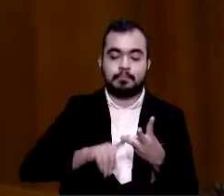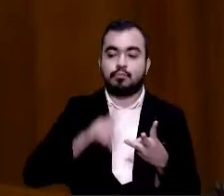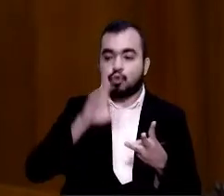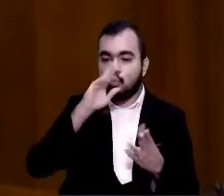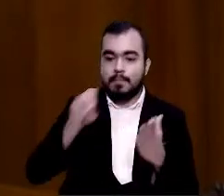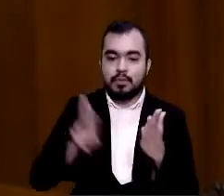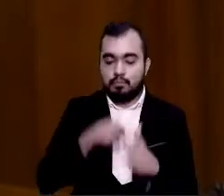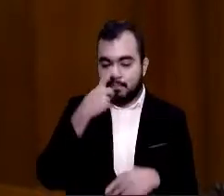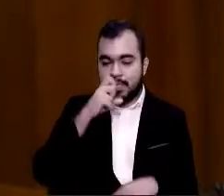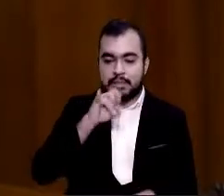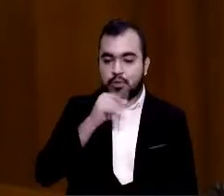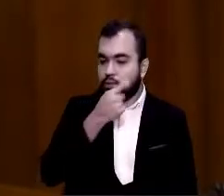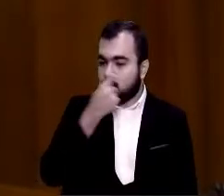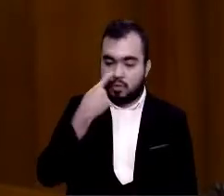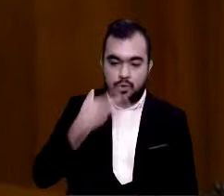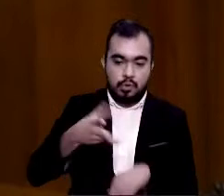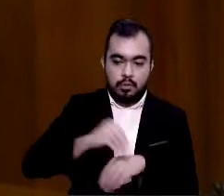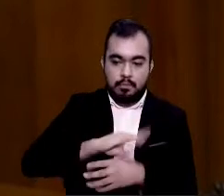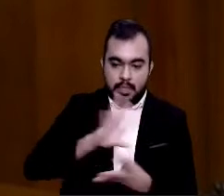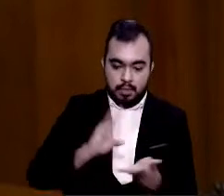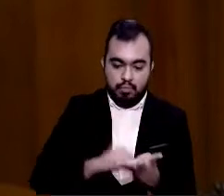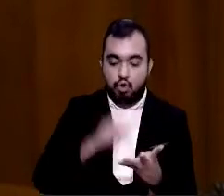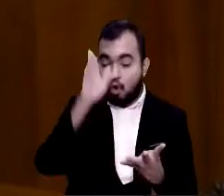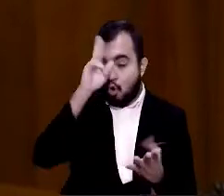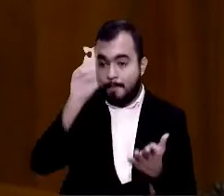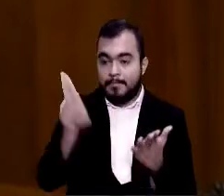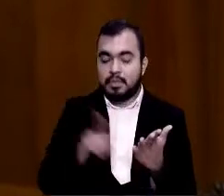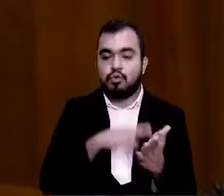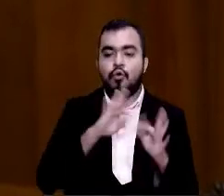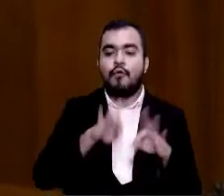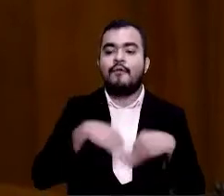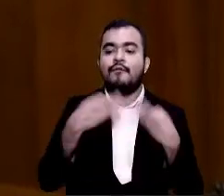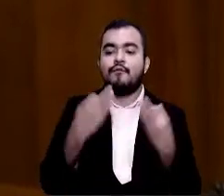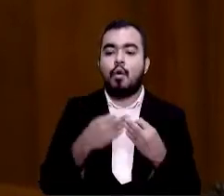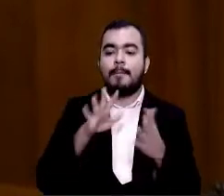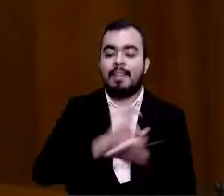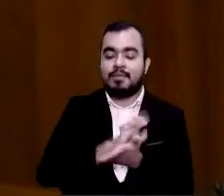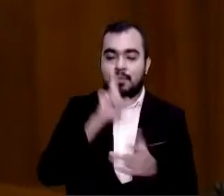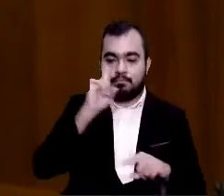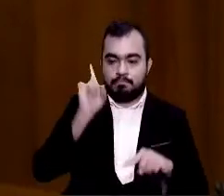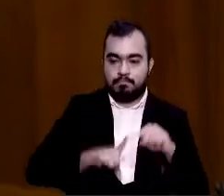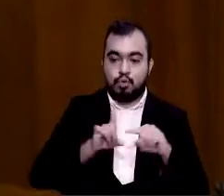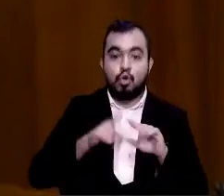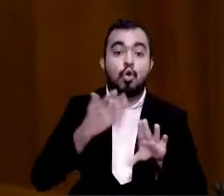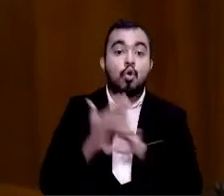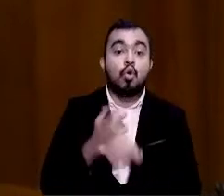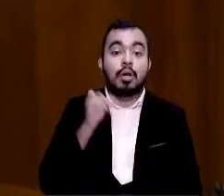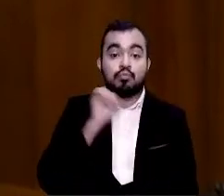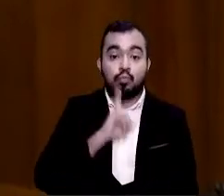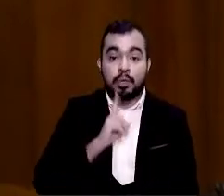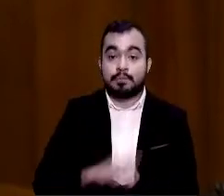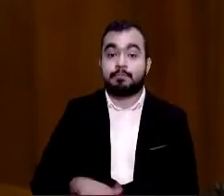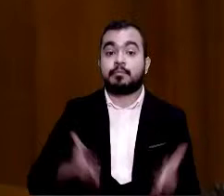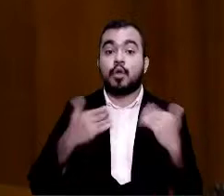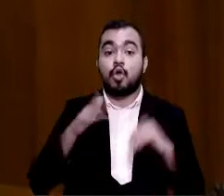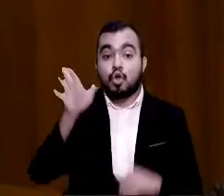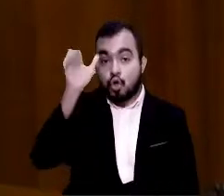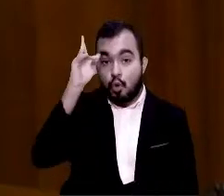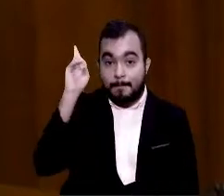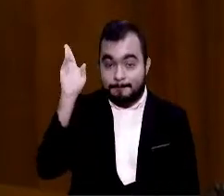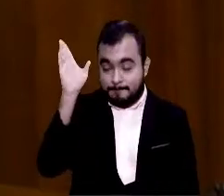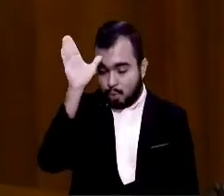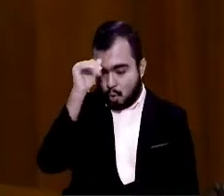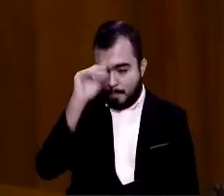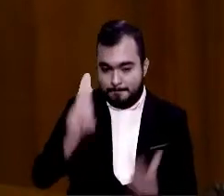para el Matrimonio, la Convención sobre la Eliminación de todas las formas de discriminación contra las mujeres, la Convención Suplementaria sobre